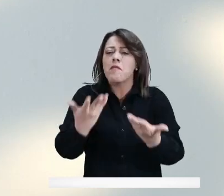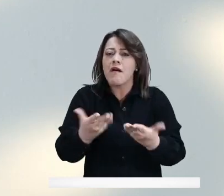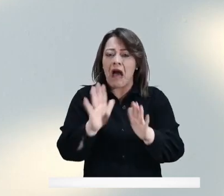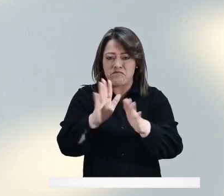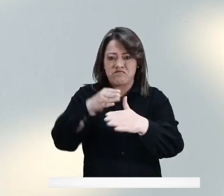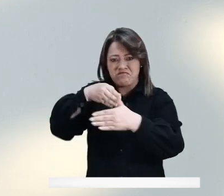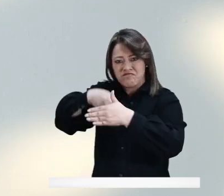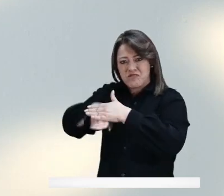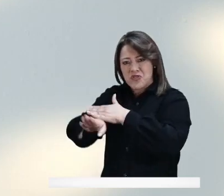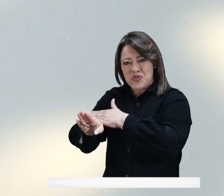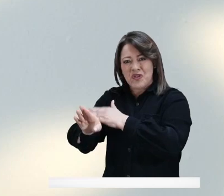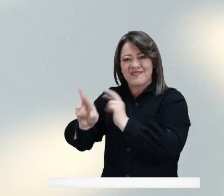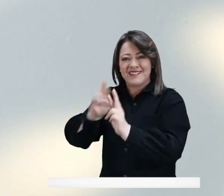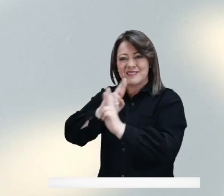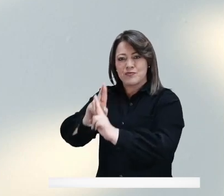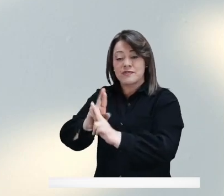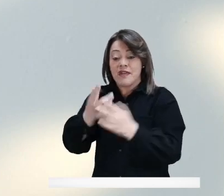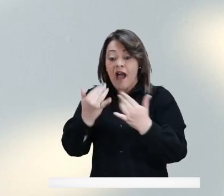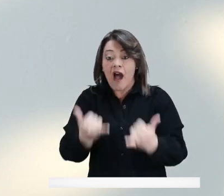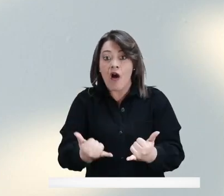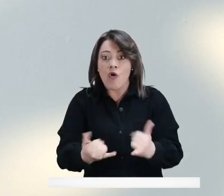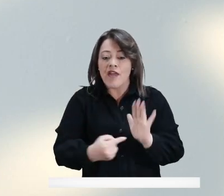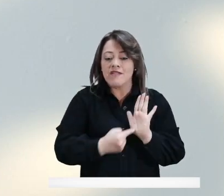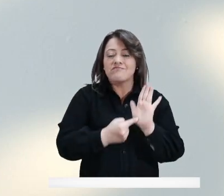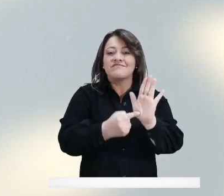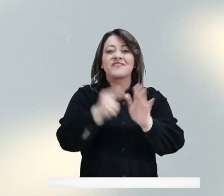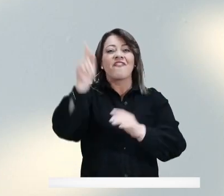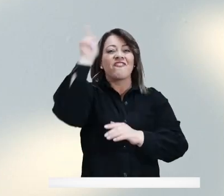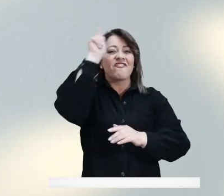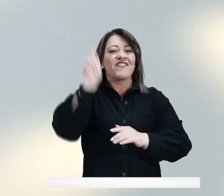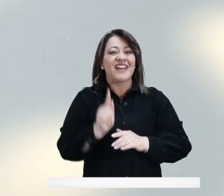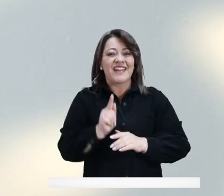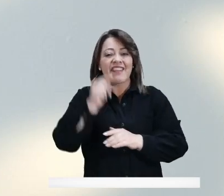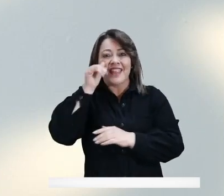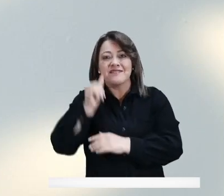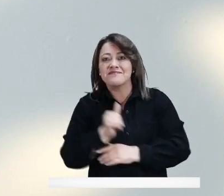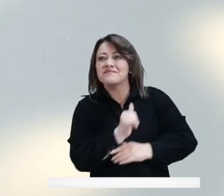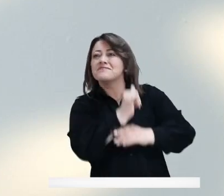una respuesta que llegará en segundos, porque es momento de conectarnos